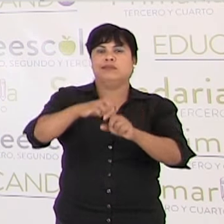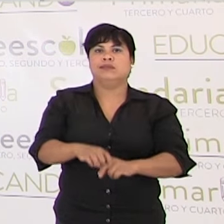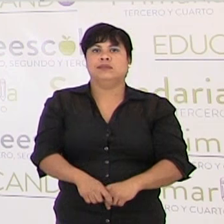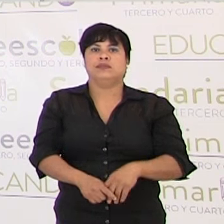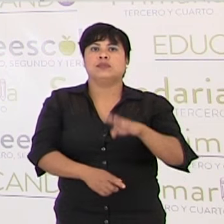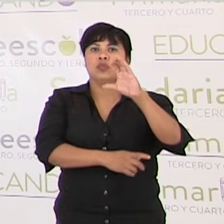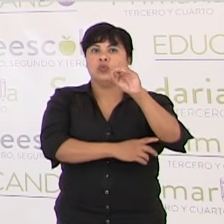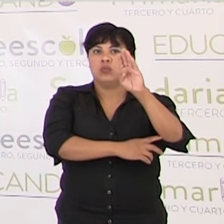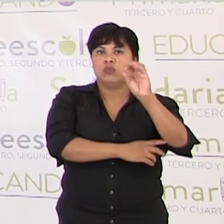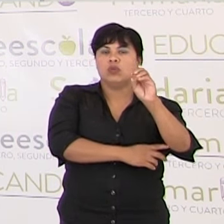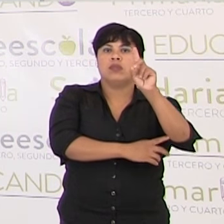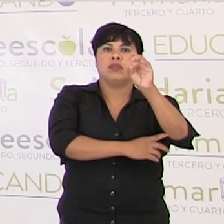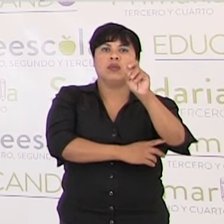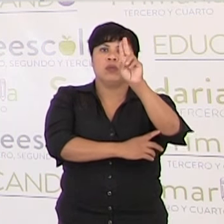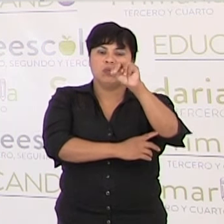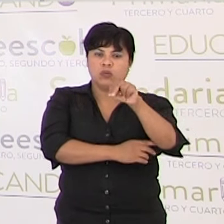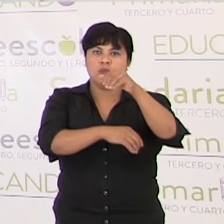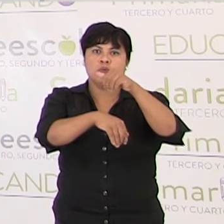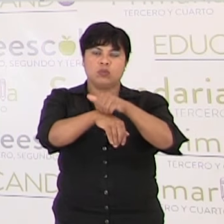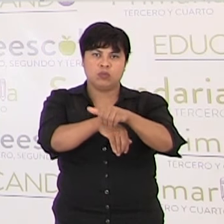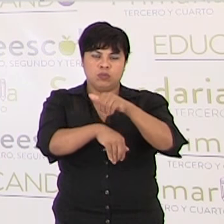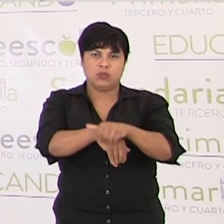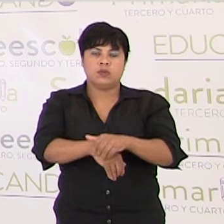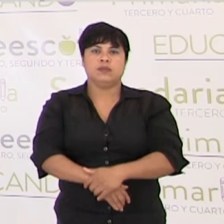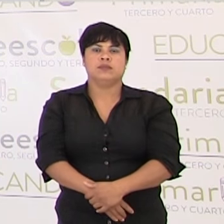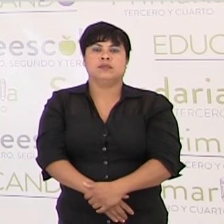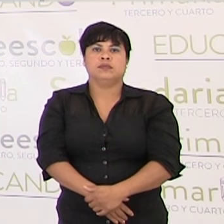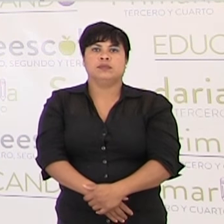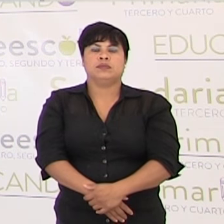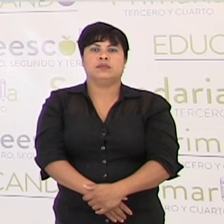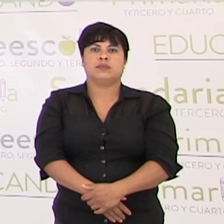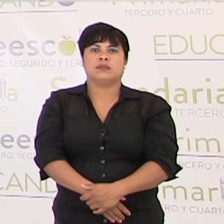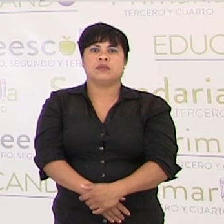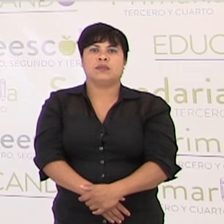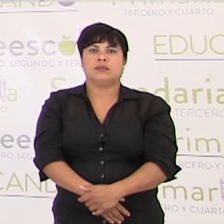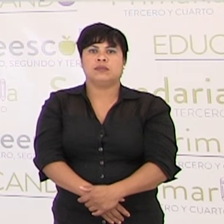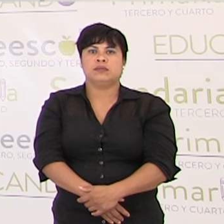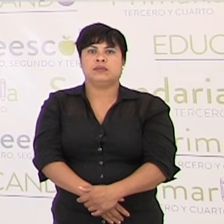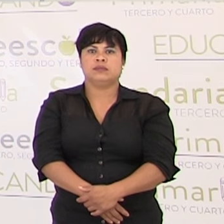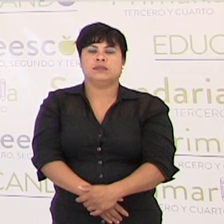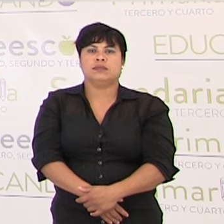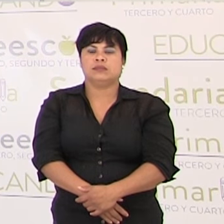El cubo de un número.